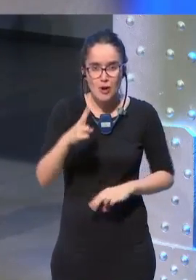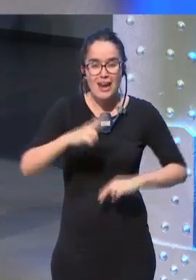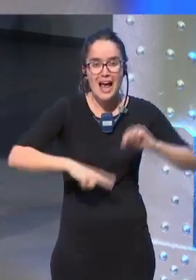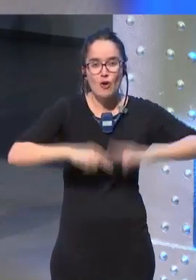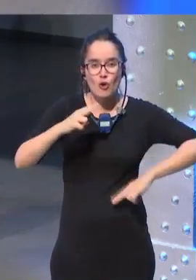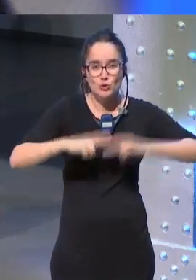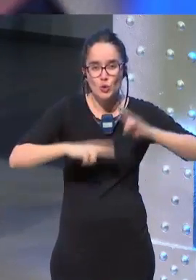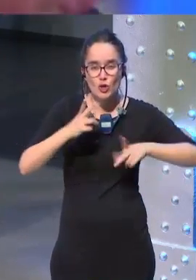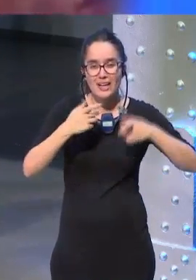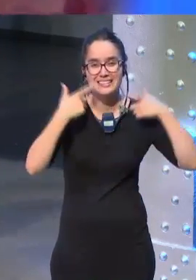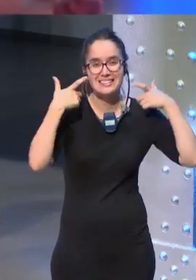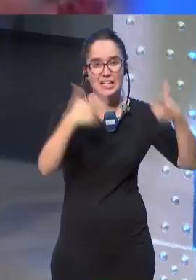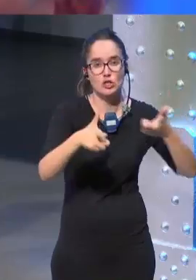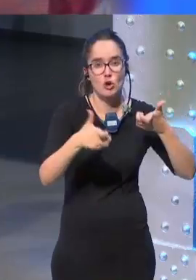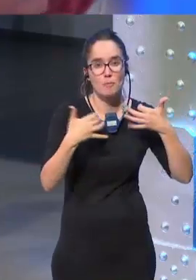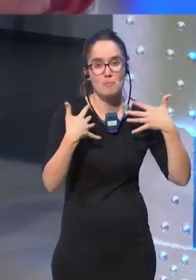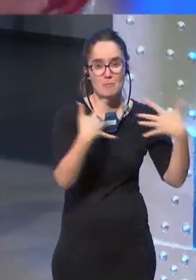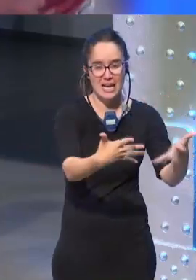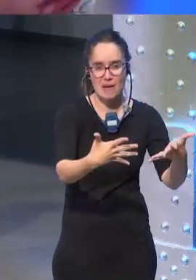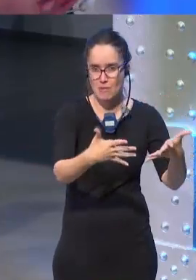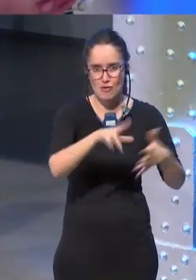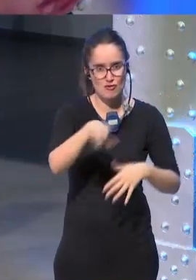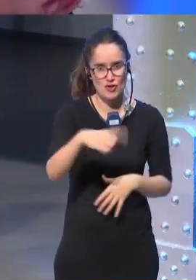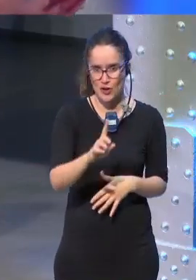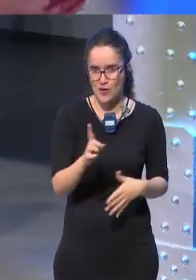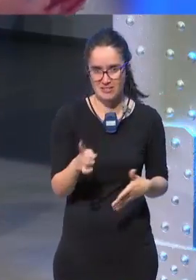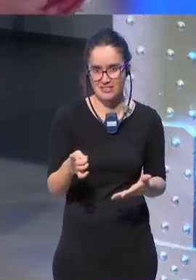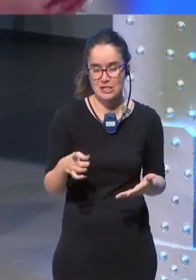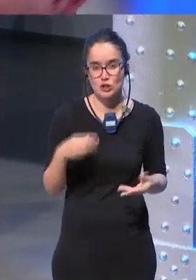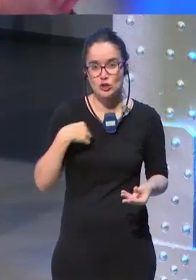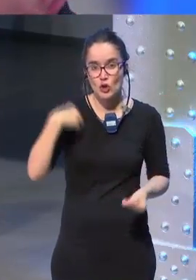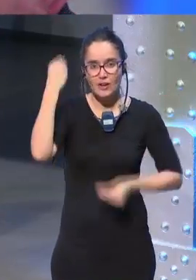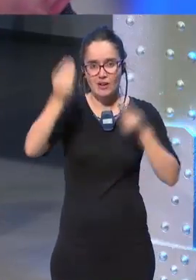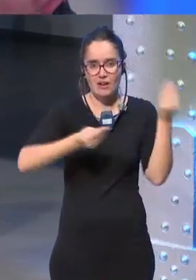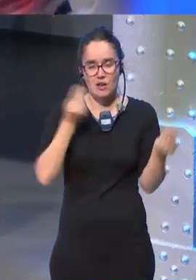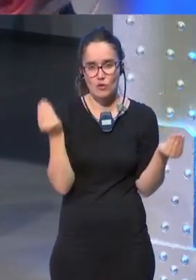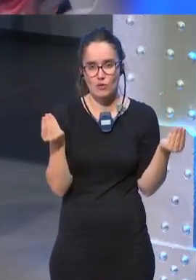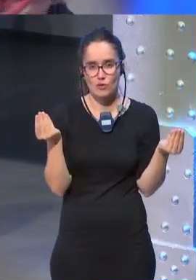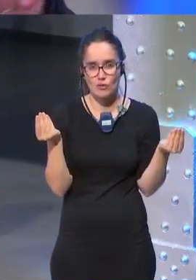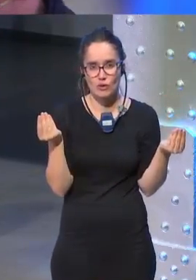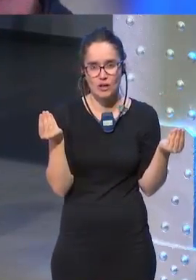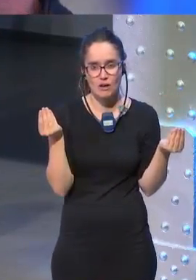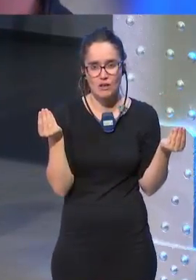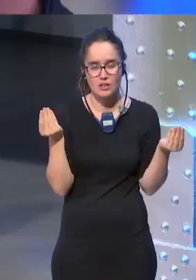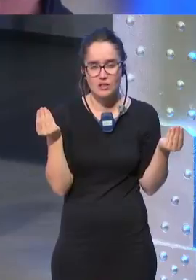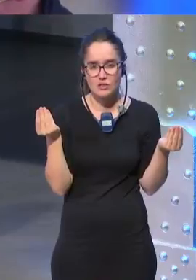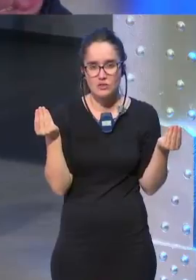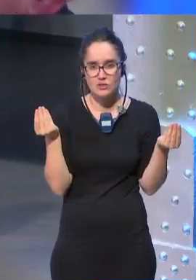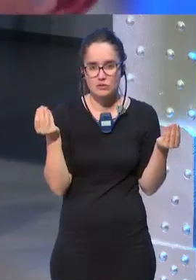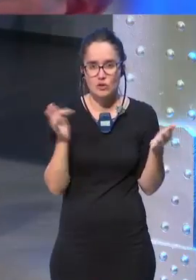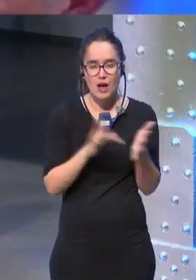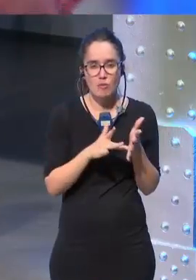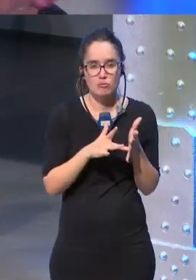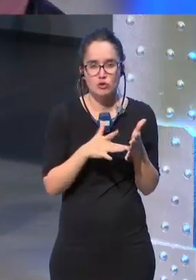es el sector más rápido de este planeta, y yo creo que tendremos